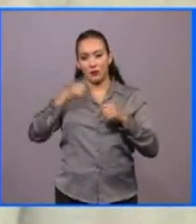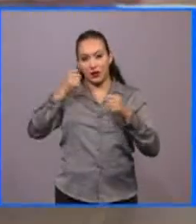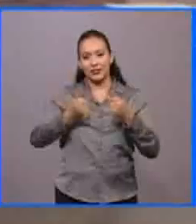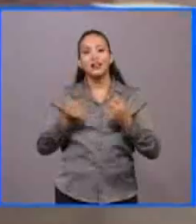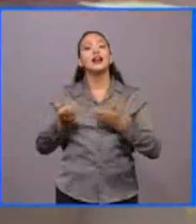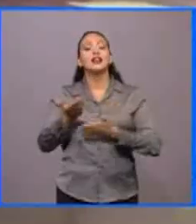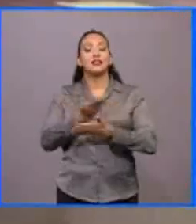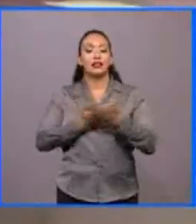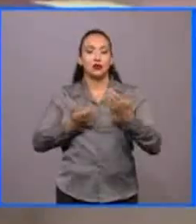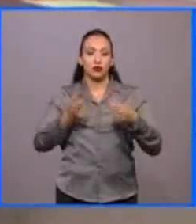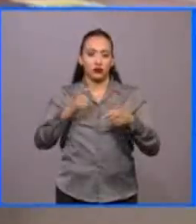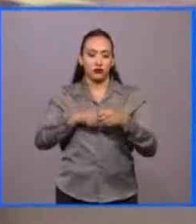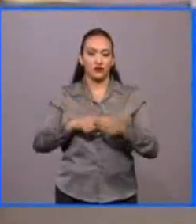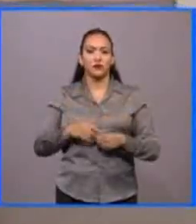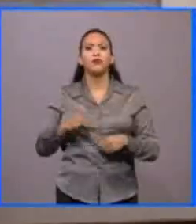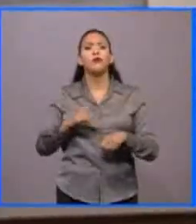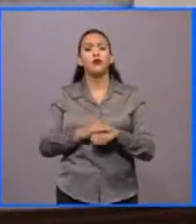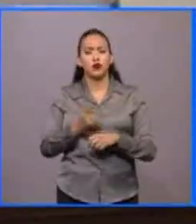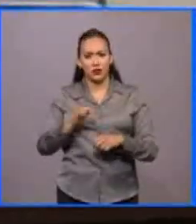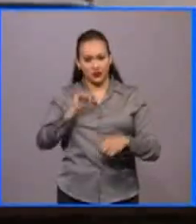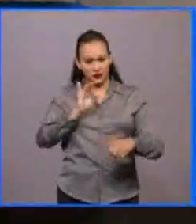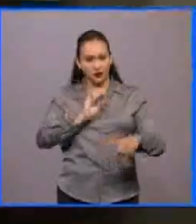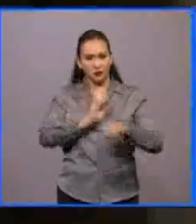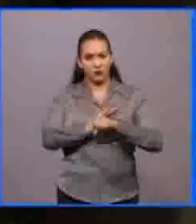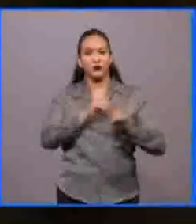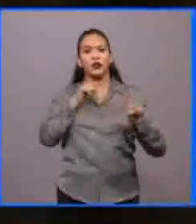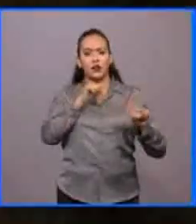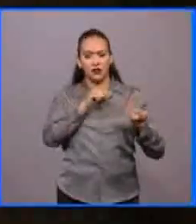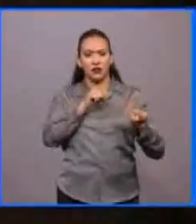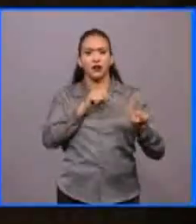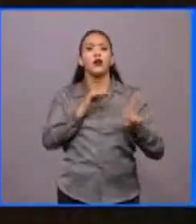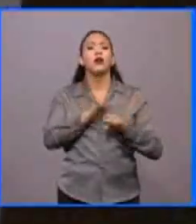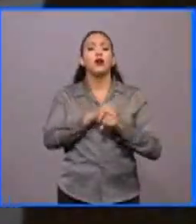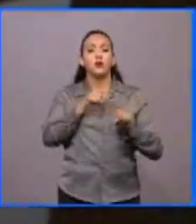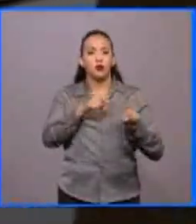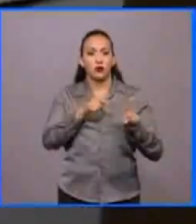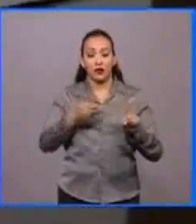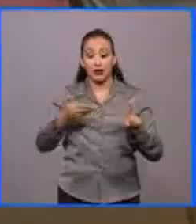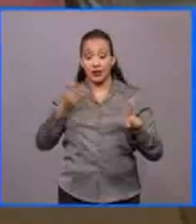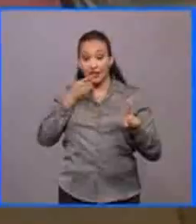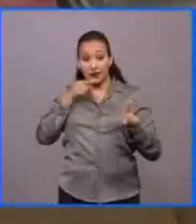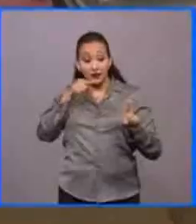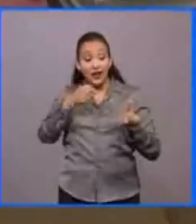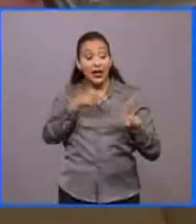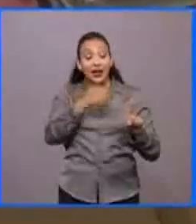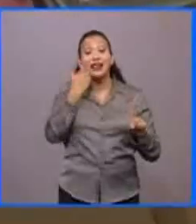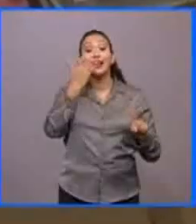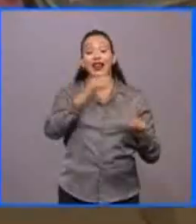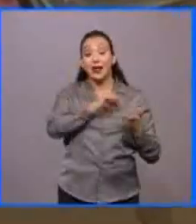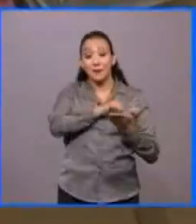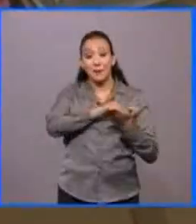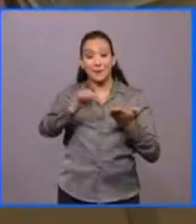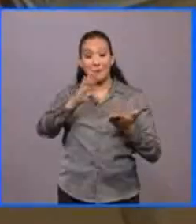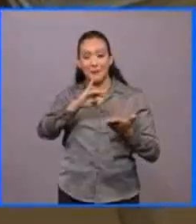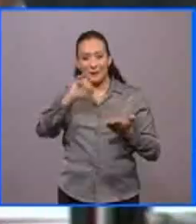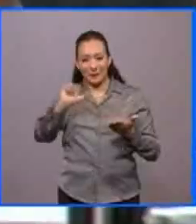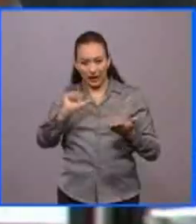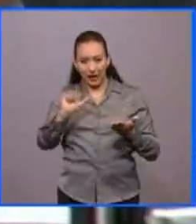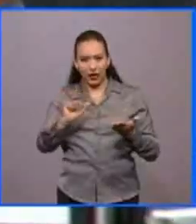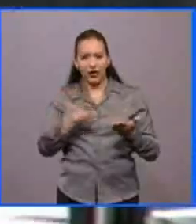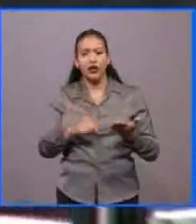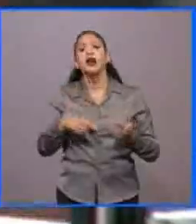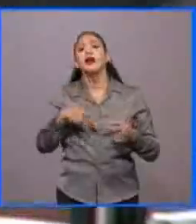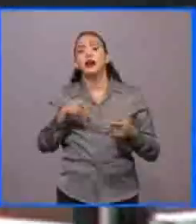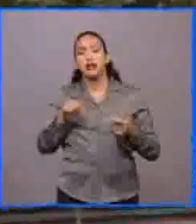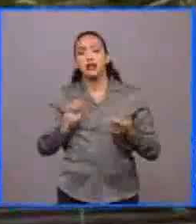social. Lo anterior al concederle la protección de la justicia contra la decisión de darlo de baja del servicio social y la cancelación